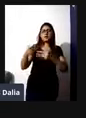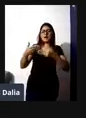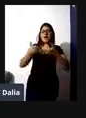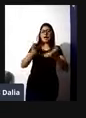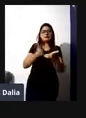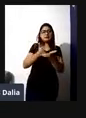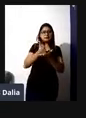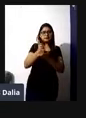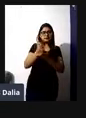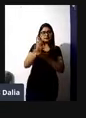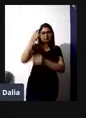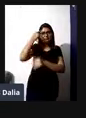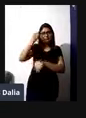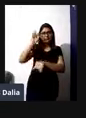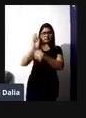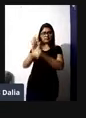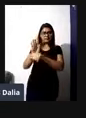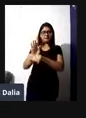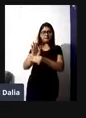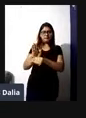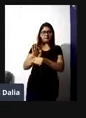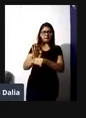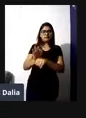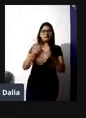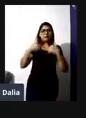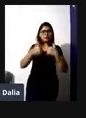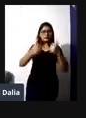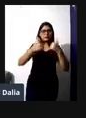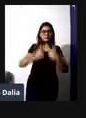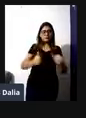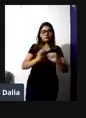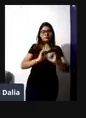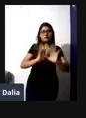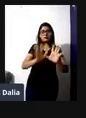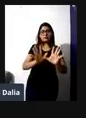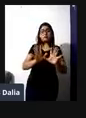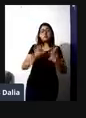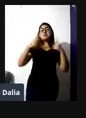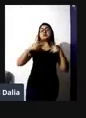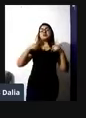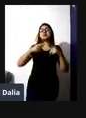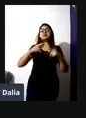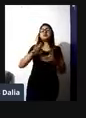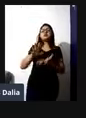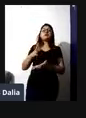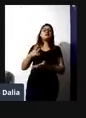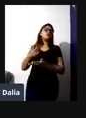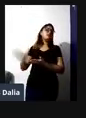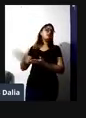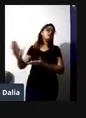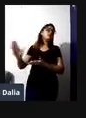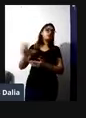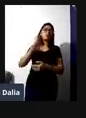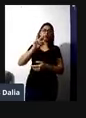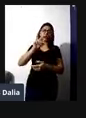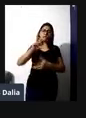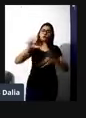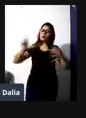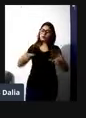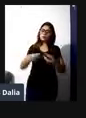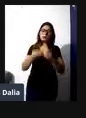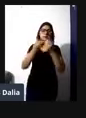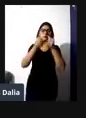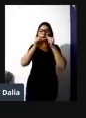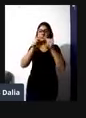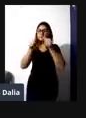accesibles, porque creemos que no podemos dejar a nadie afuera. Y una de las problemáticas que hemos identificado es que la